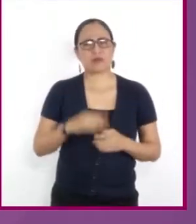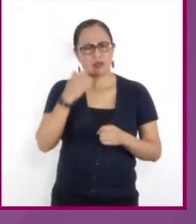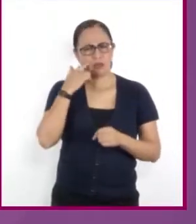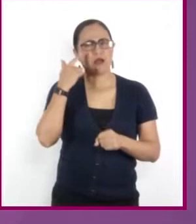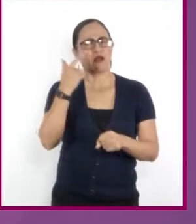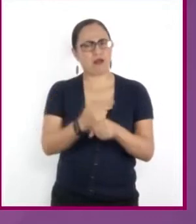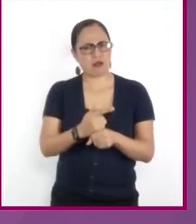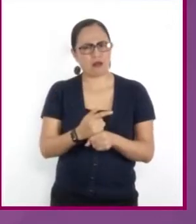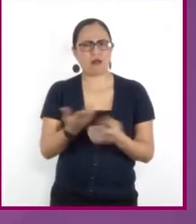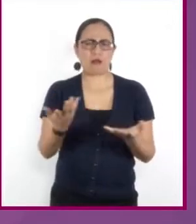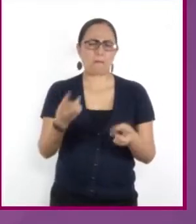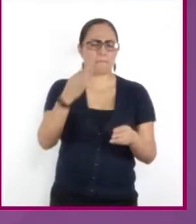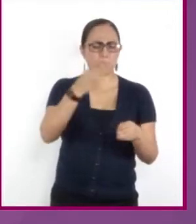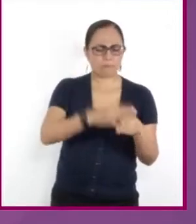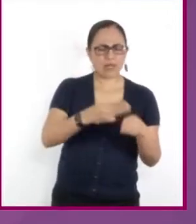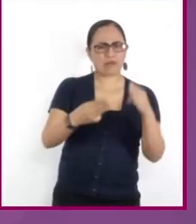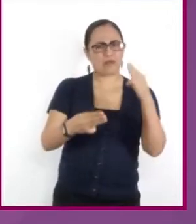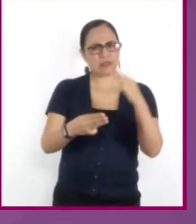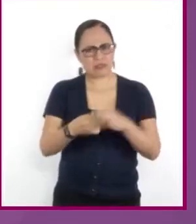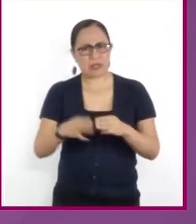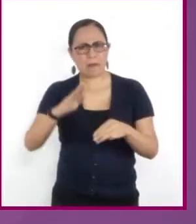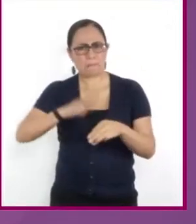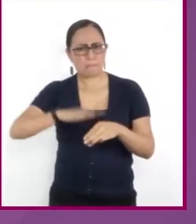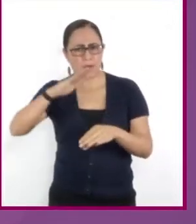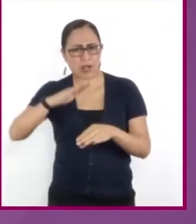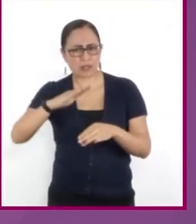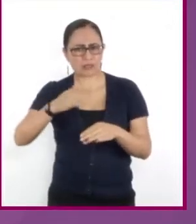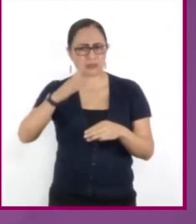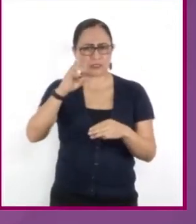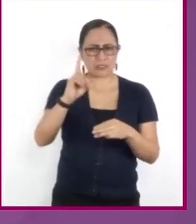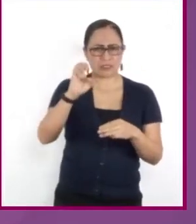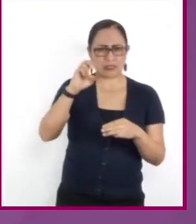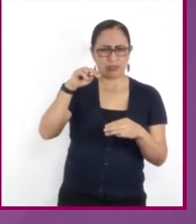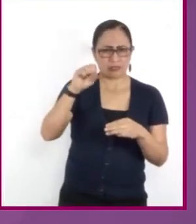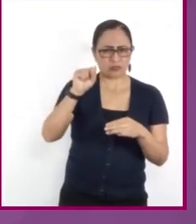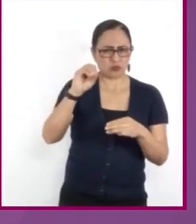identificar cuándo un material es más denso que otro?